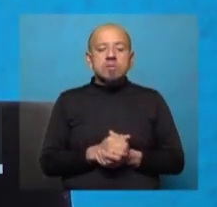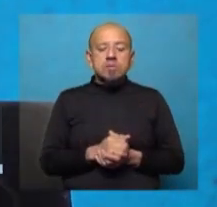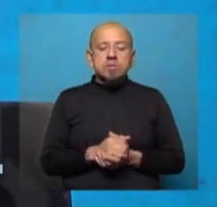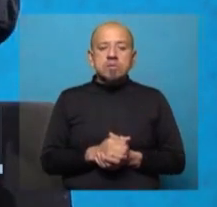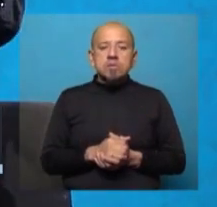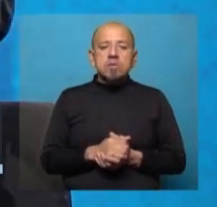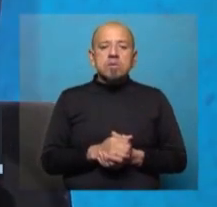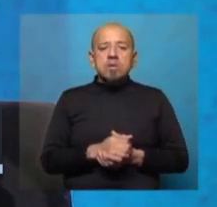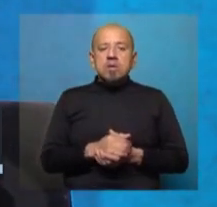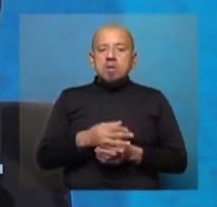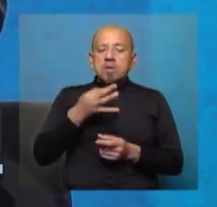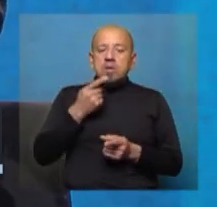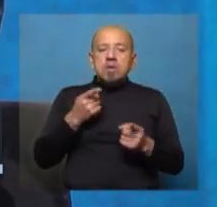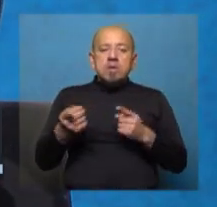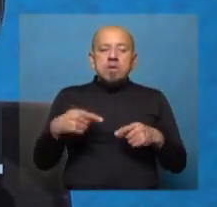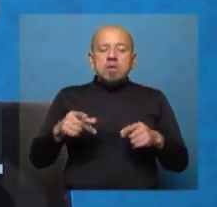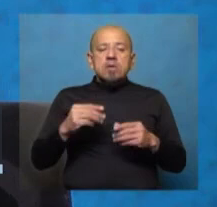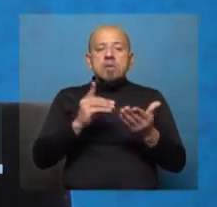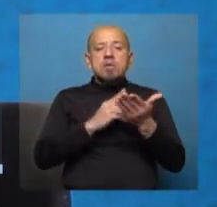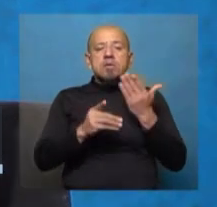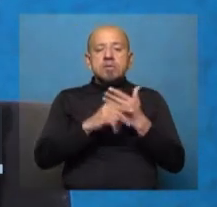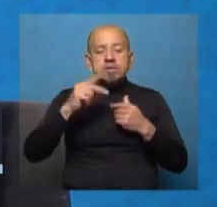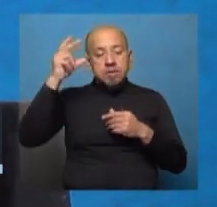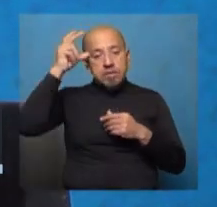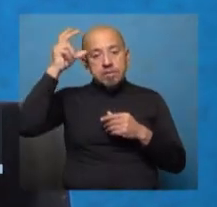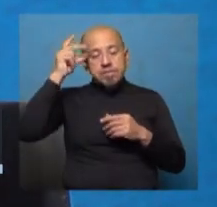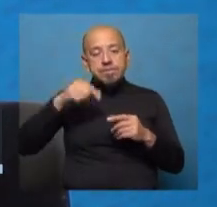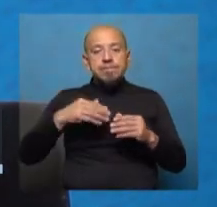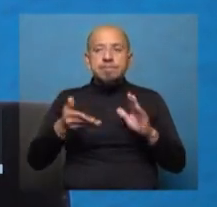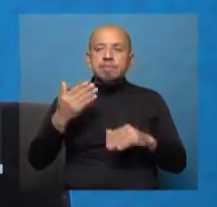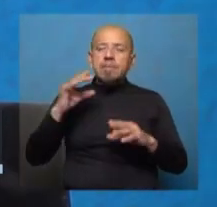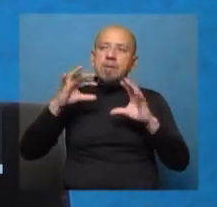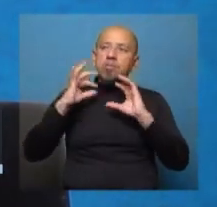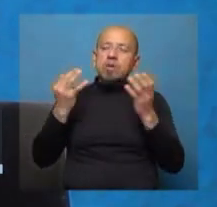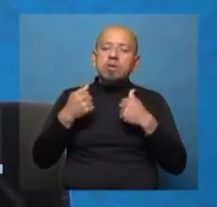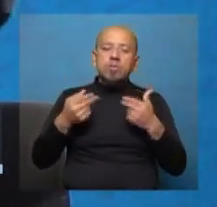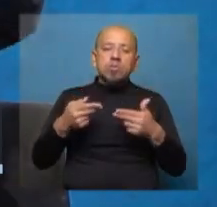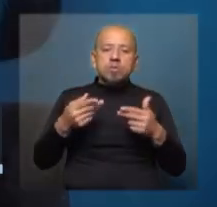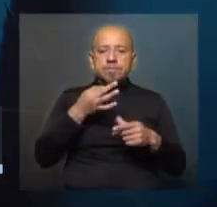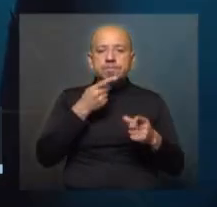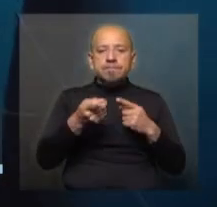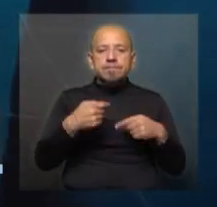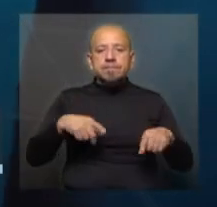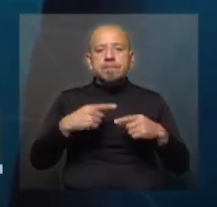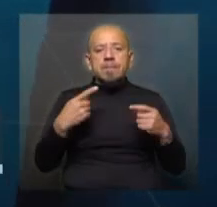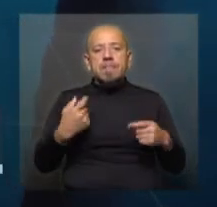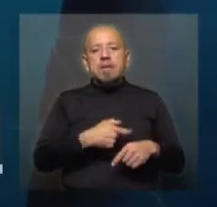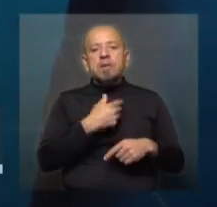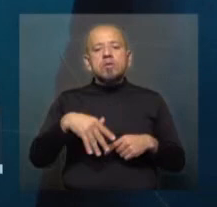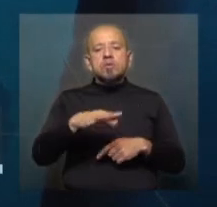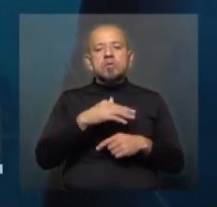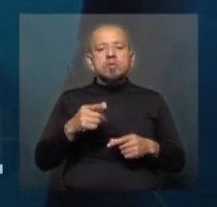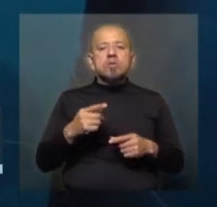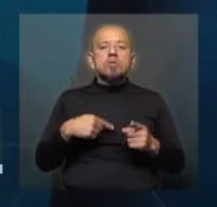cuando repasaba ese proyecto que tenía el doctor Vázquez no que iba Más allá del mundial de fútbol cuando mencionabas que involucraba lo social el desarrollo de un